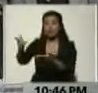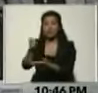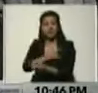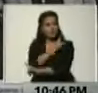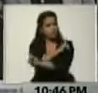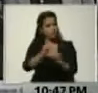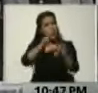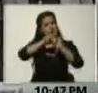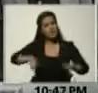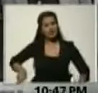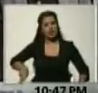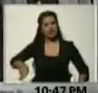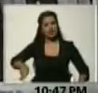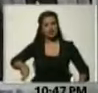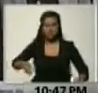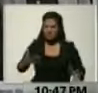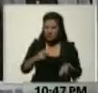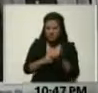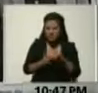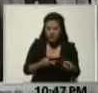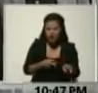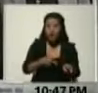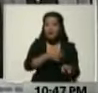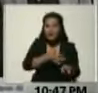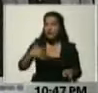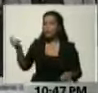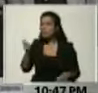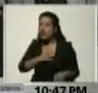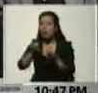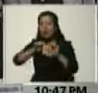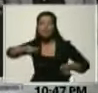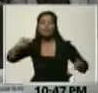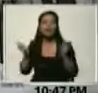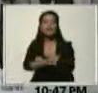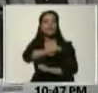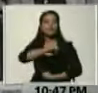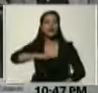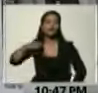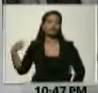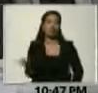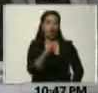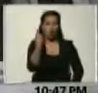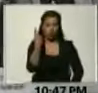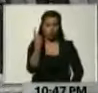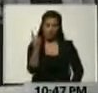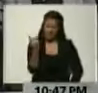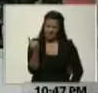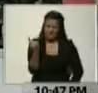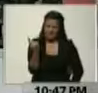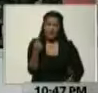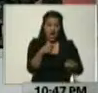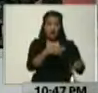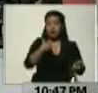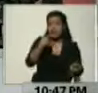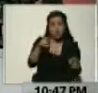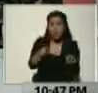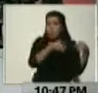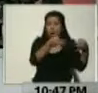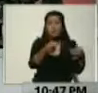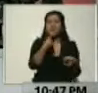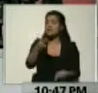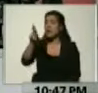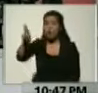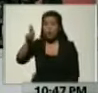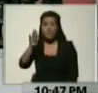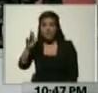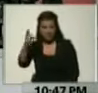era privatizar la educación. Es lo mismo, Derecho, usted le pregunta y es lo mismo. Ellos van a eliminar la UBB, van a eliminar